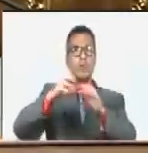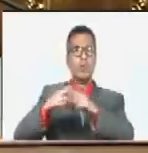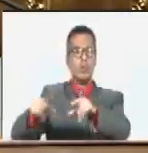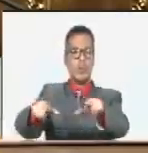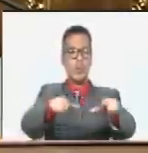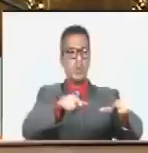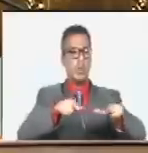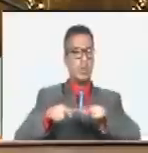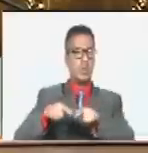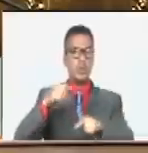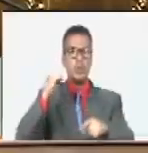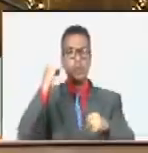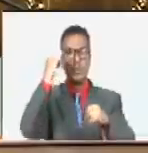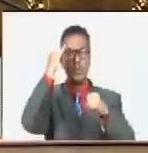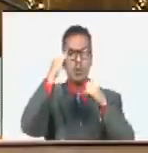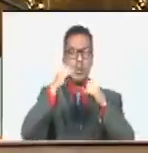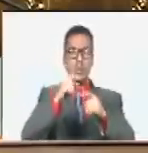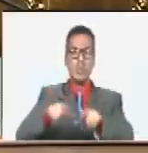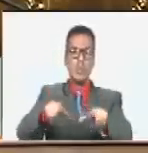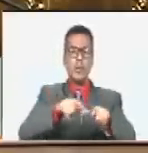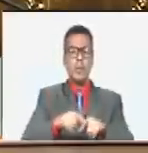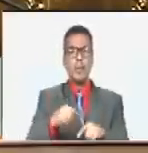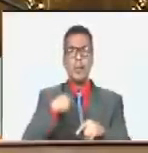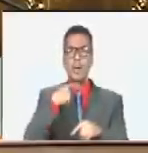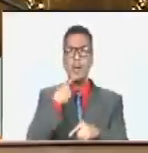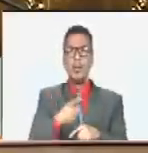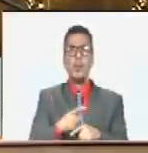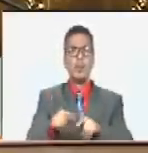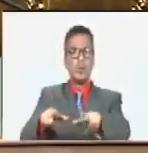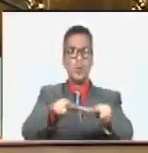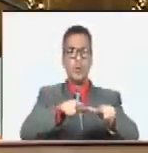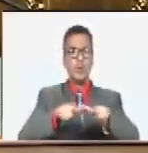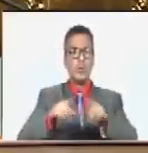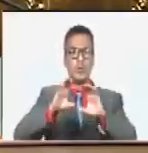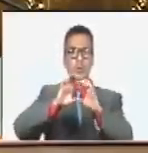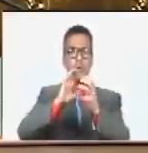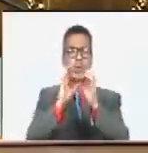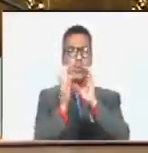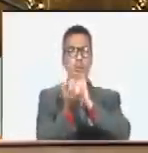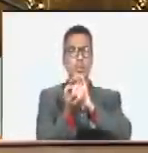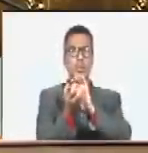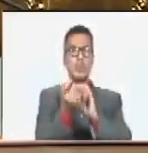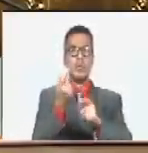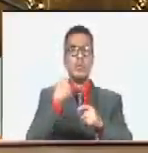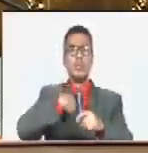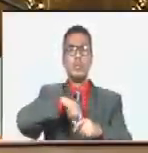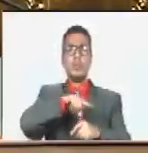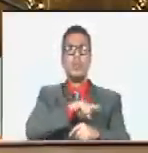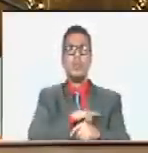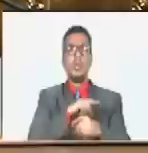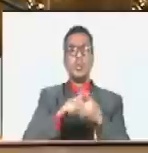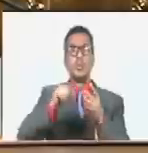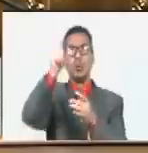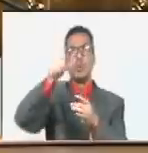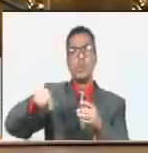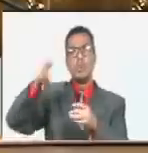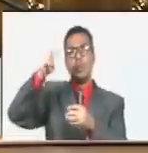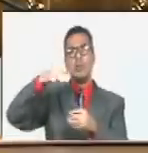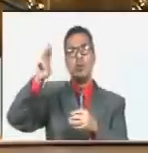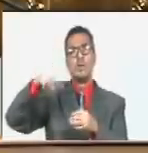integridad territorial, referida al espacio geográfico nuestro de la Guayana Esequiba,